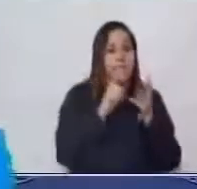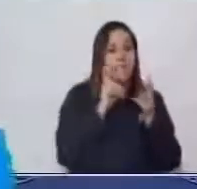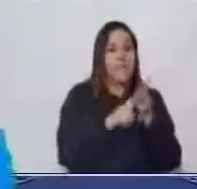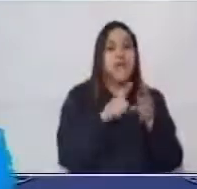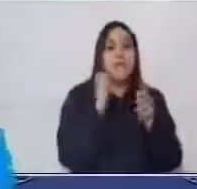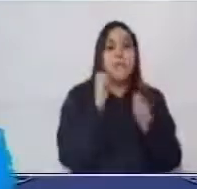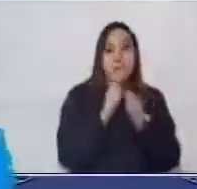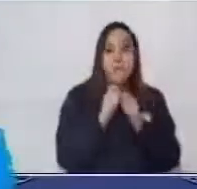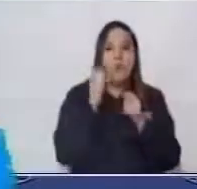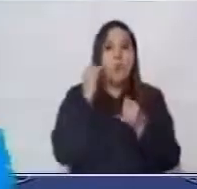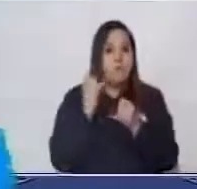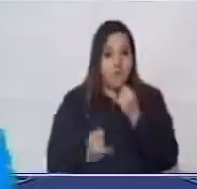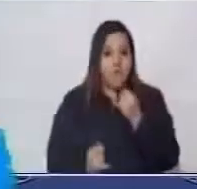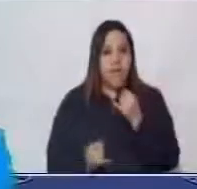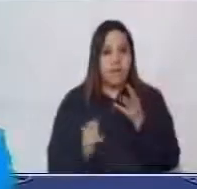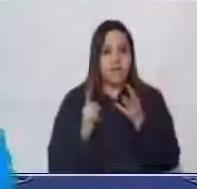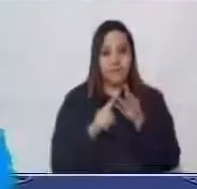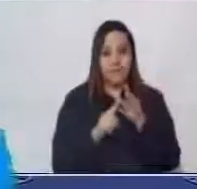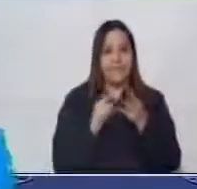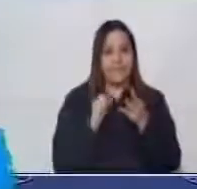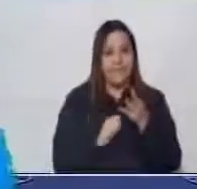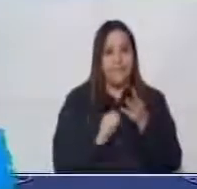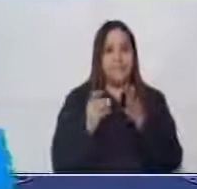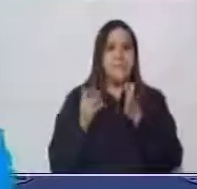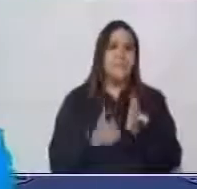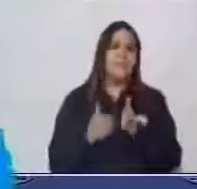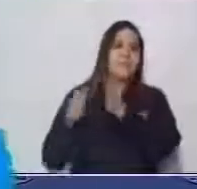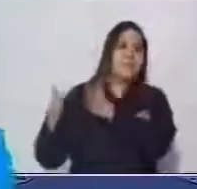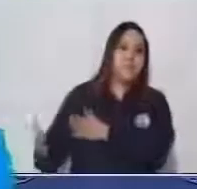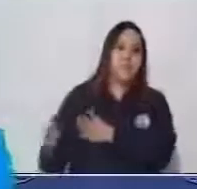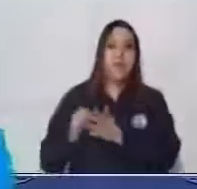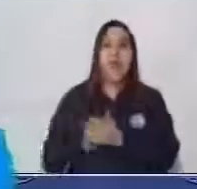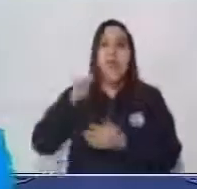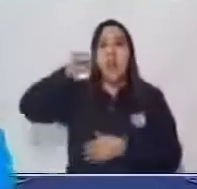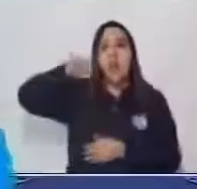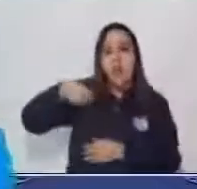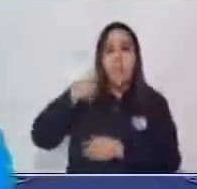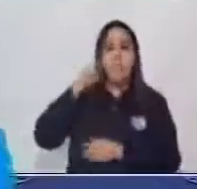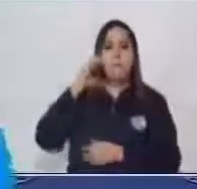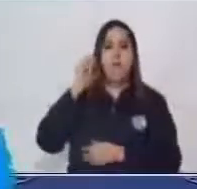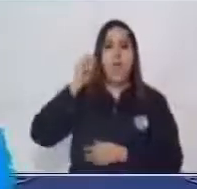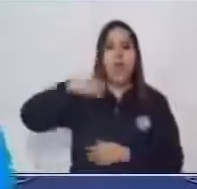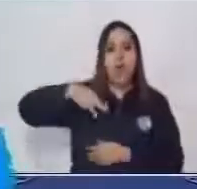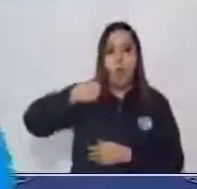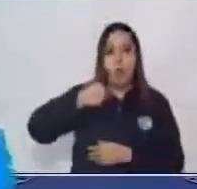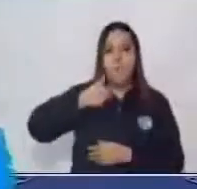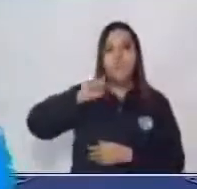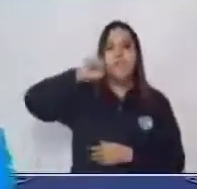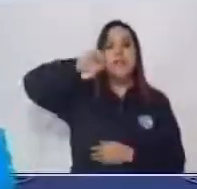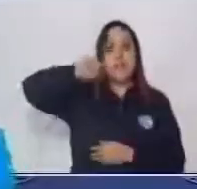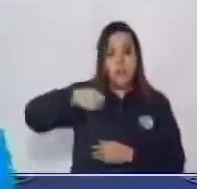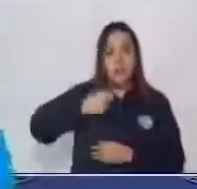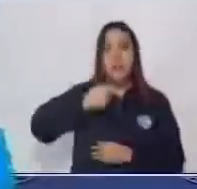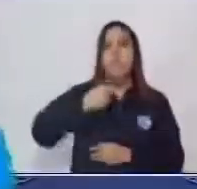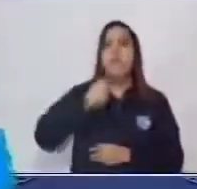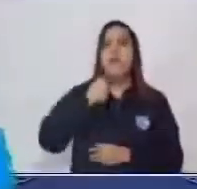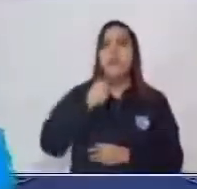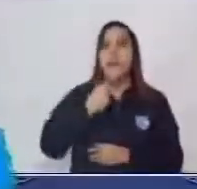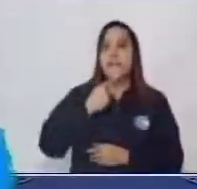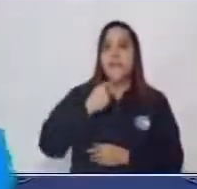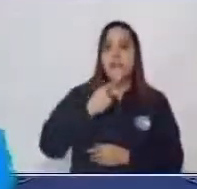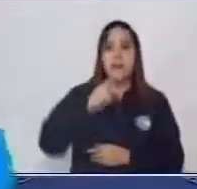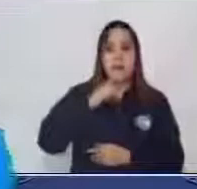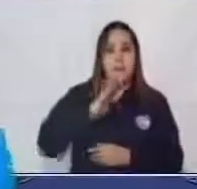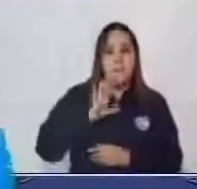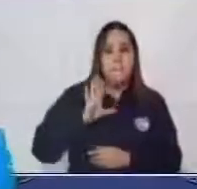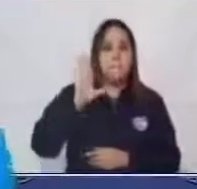Ahora tenemos la coma. La coma nos dice pausa y respira. Si te das cuenta, a